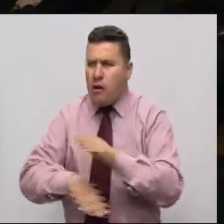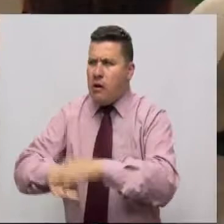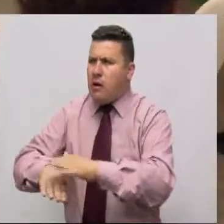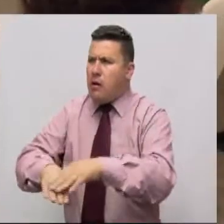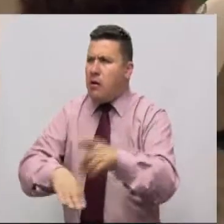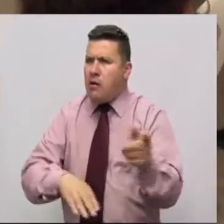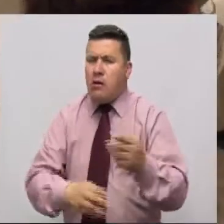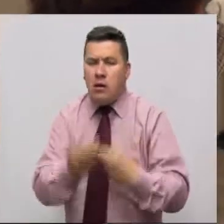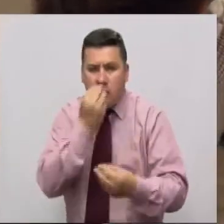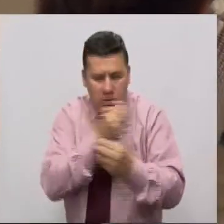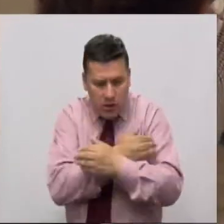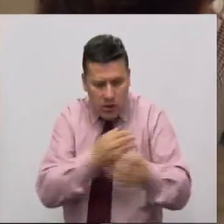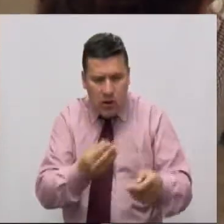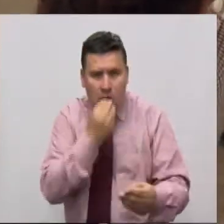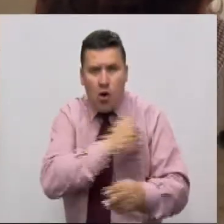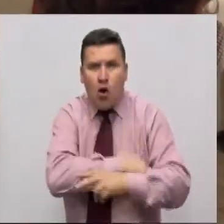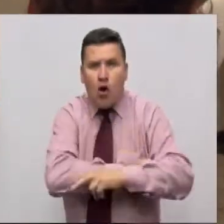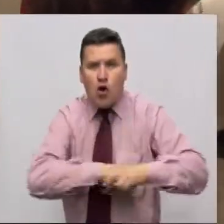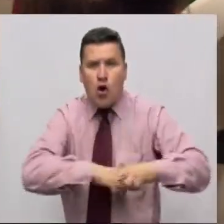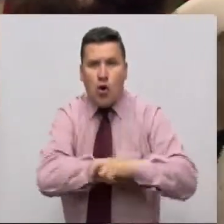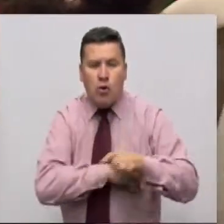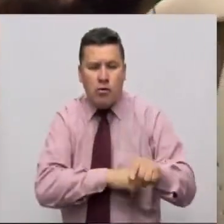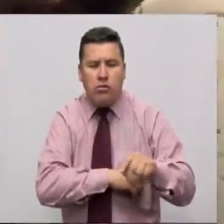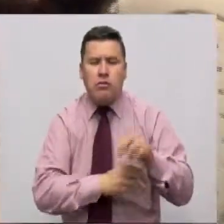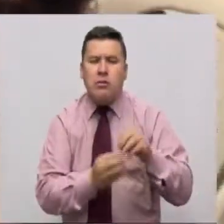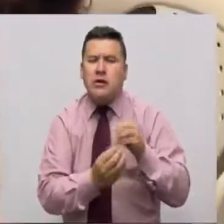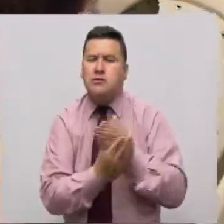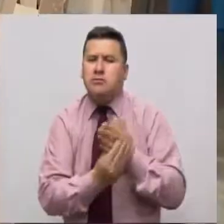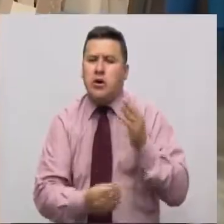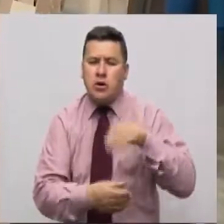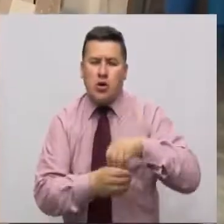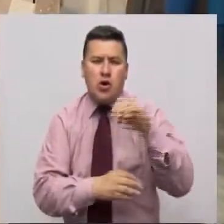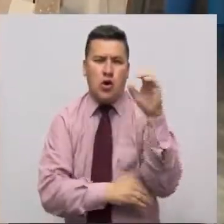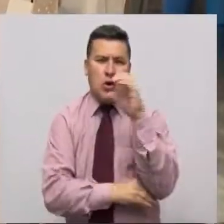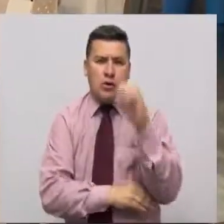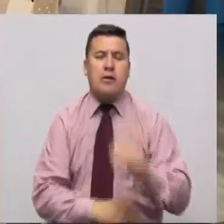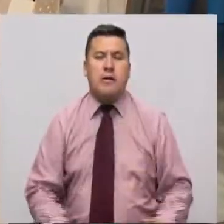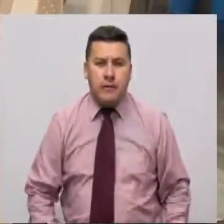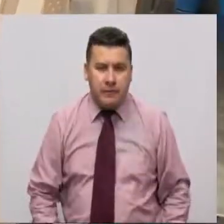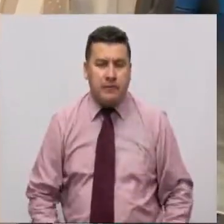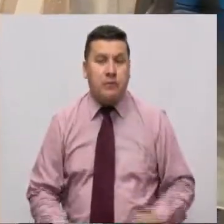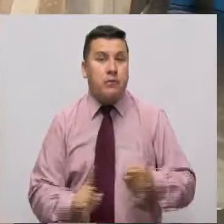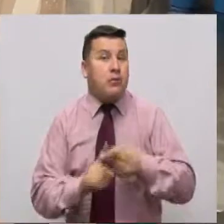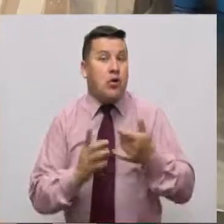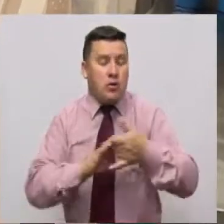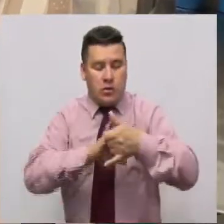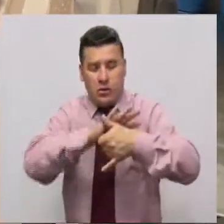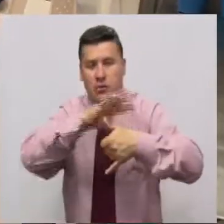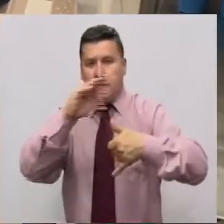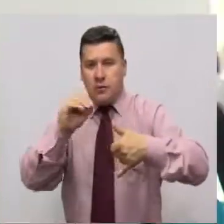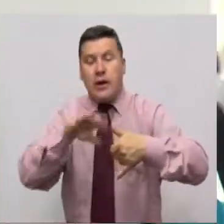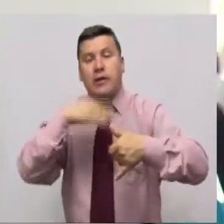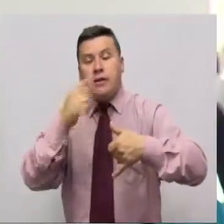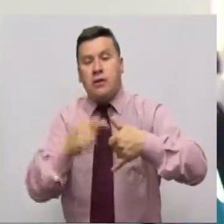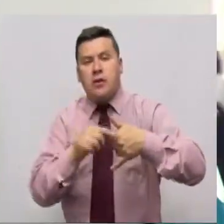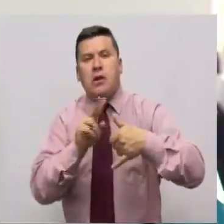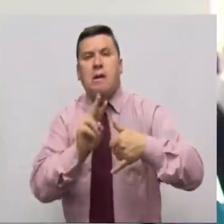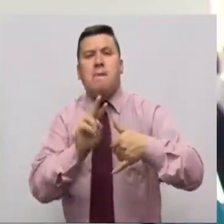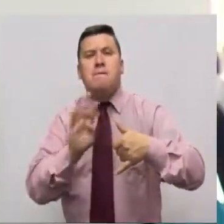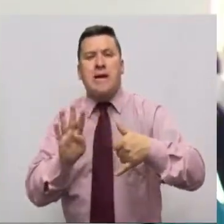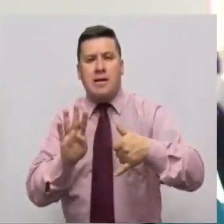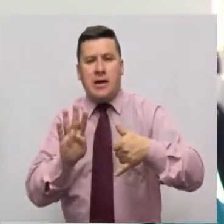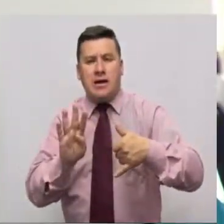robando la plata de la alimentación de los niños y las niñas más pobres de Colombia, primero en la costa Caribe y después